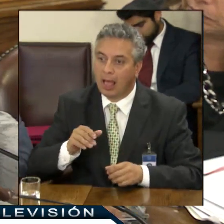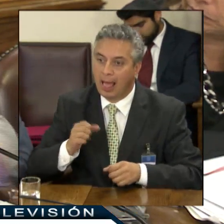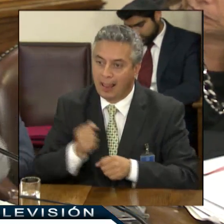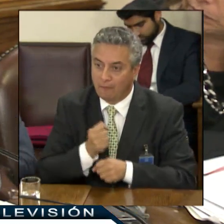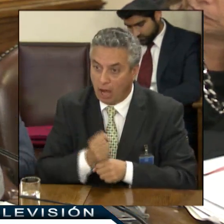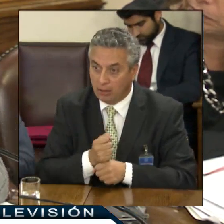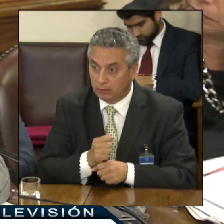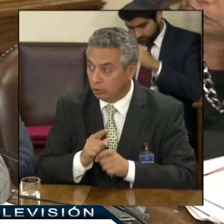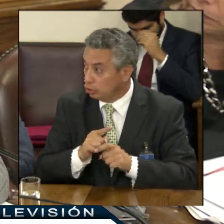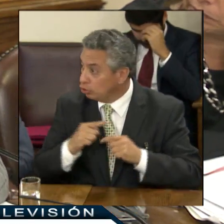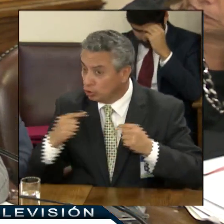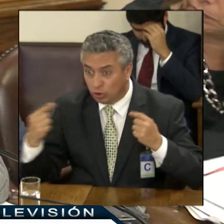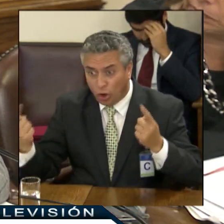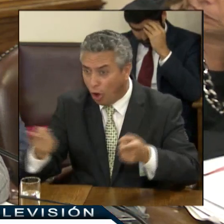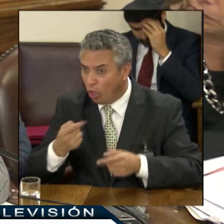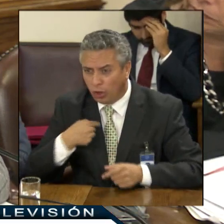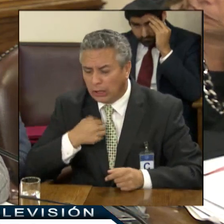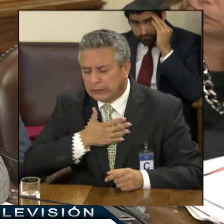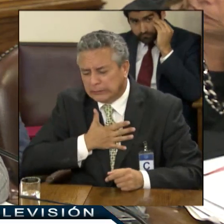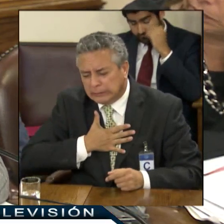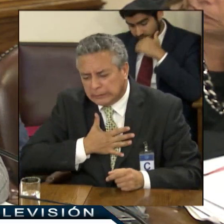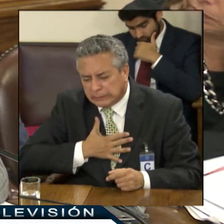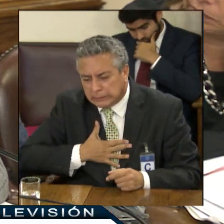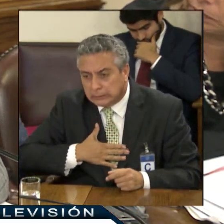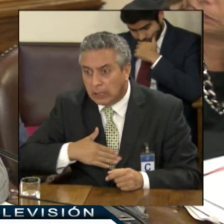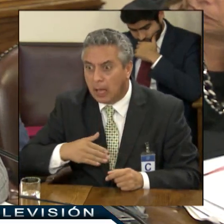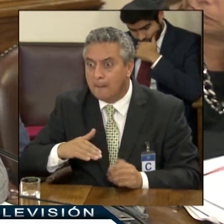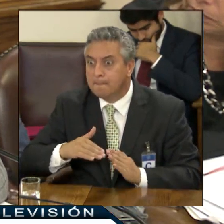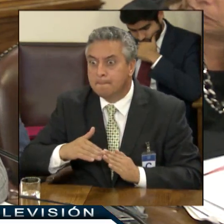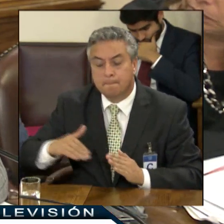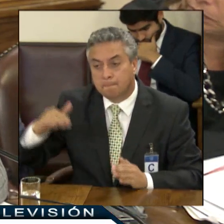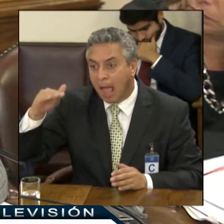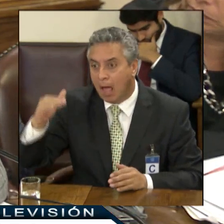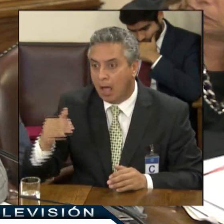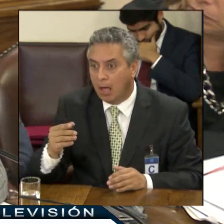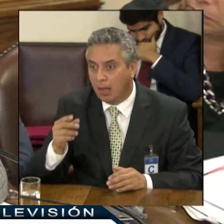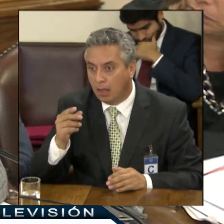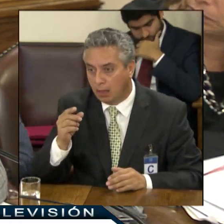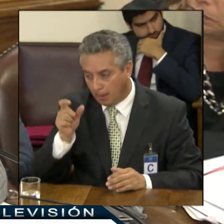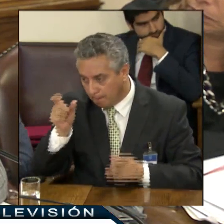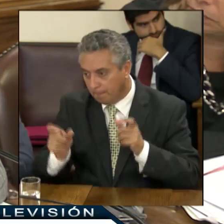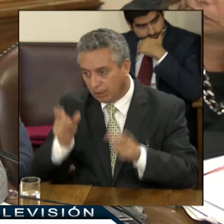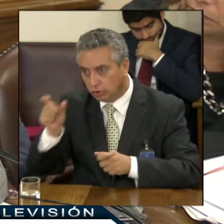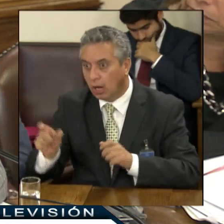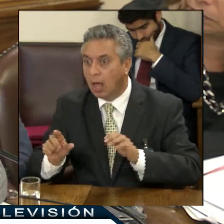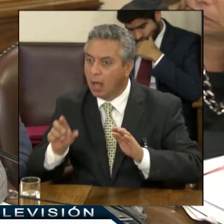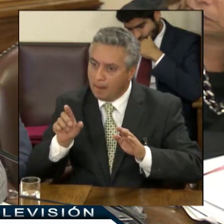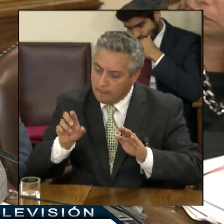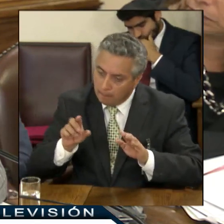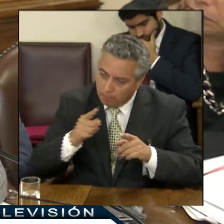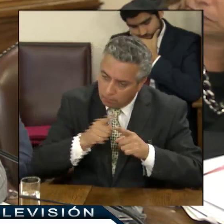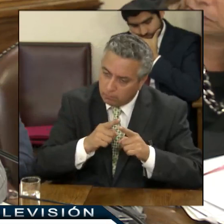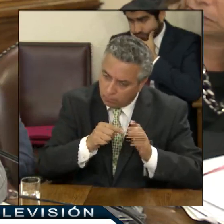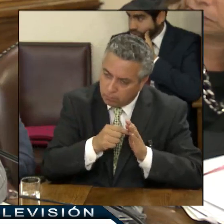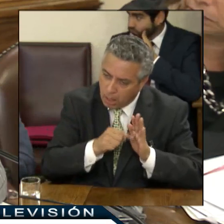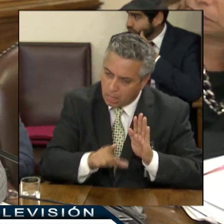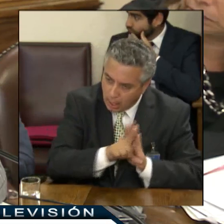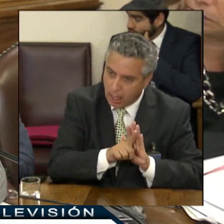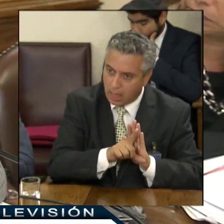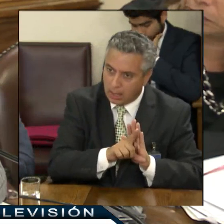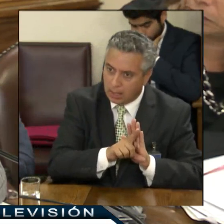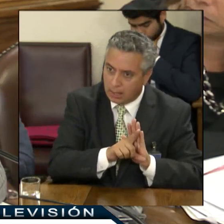todos los diputados aspiramos un porcentaje mayor de personas que por ley